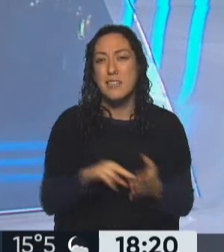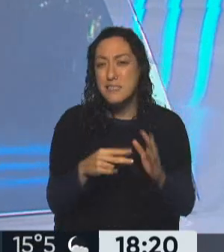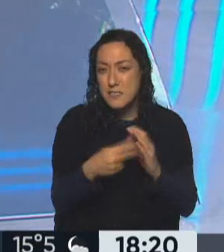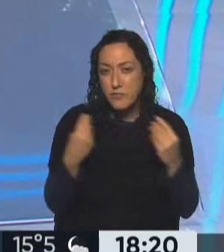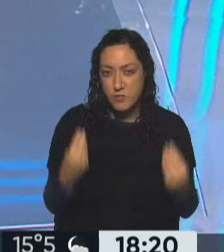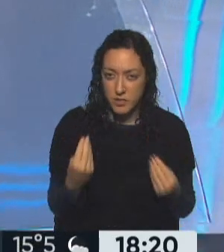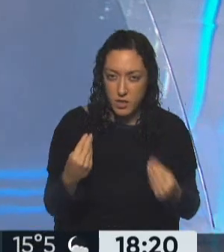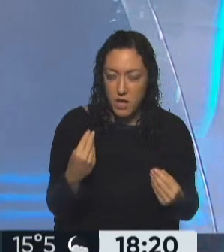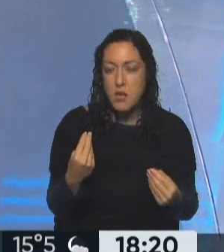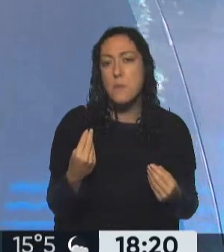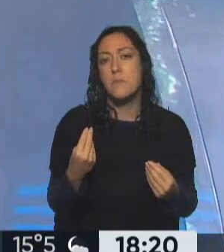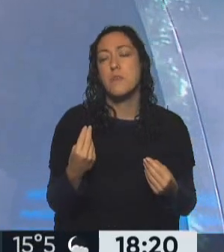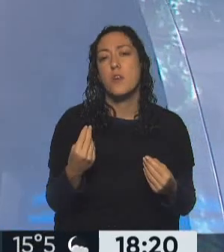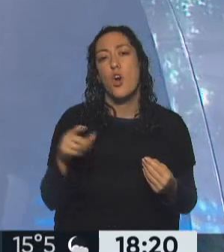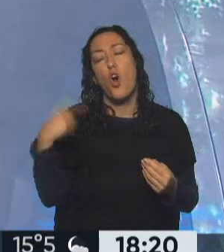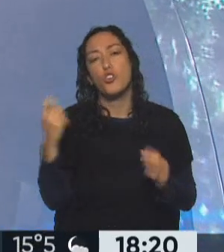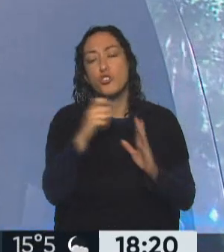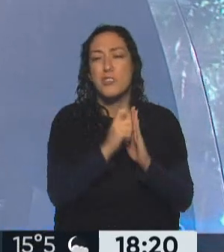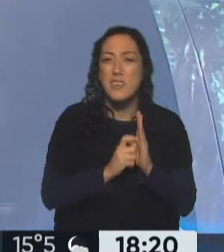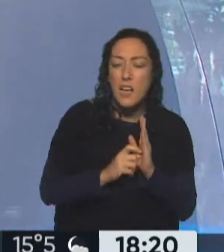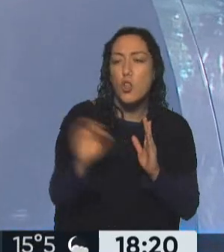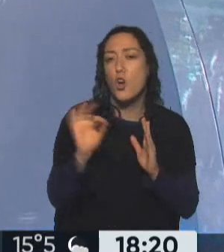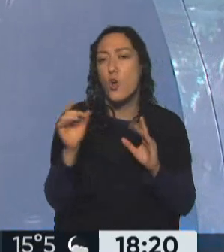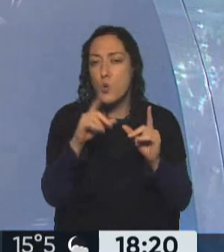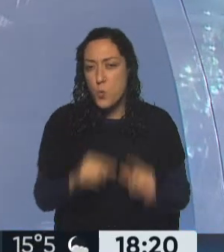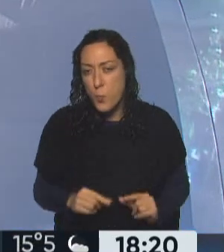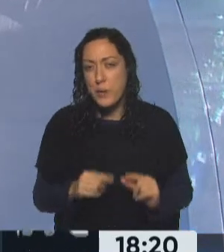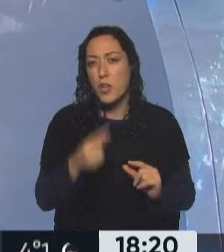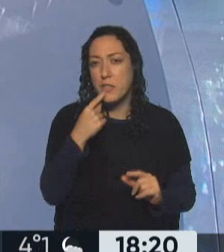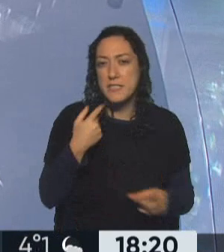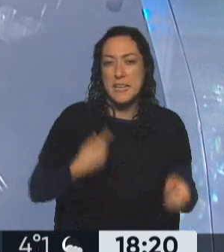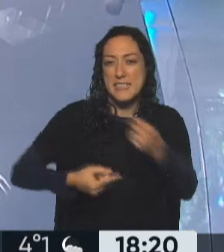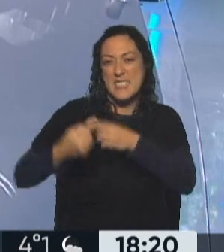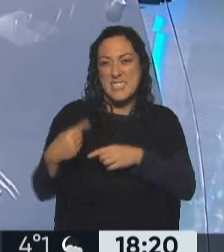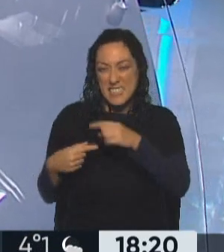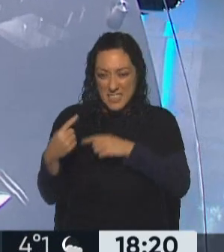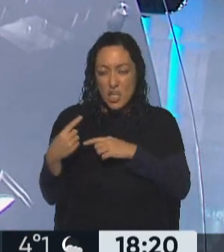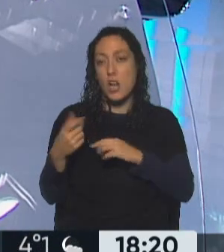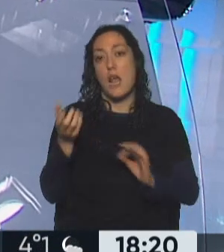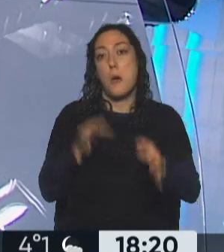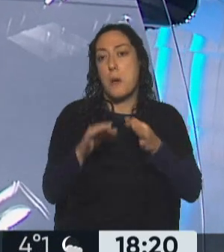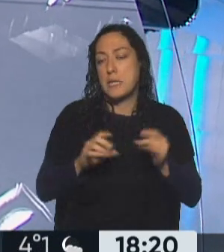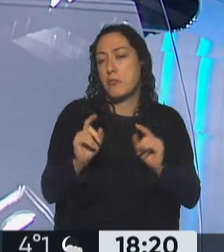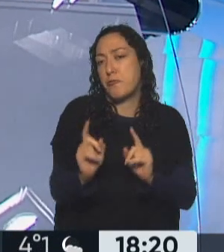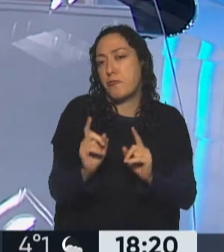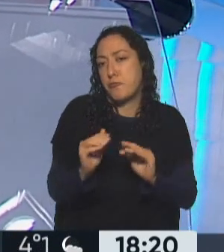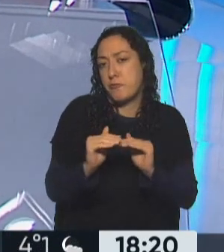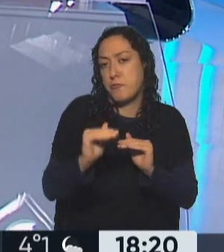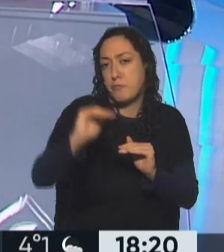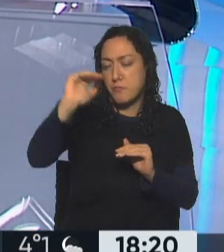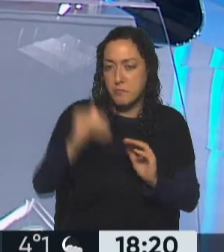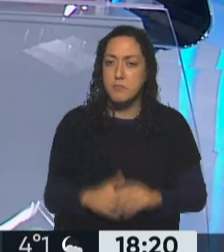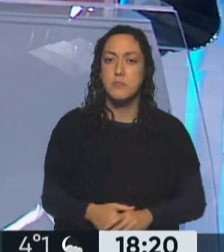de otros indicadores o otras apreciaciones que hablan de recesión, por lo menos las ventas se mantienen en alza.